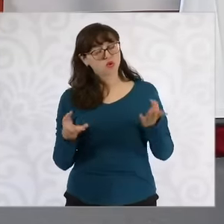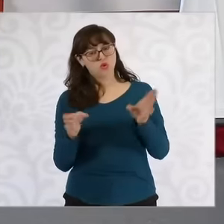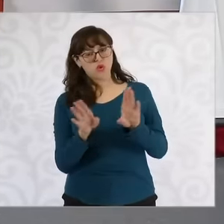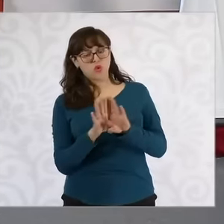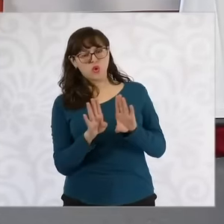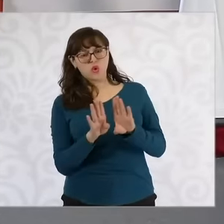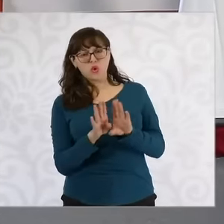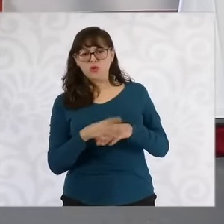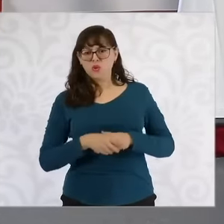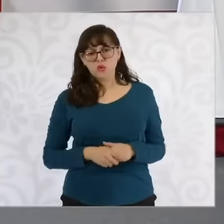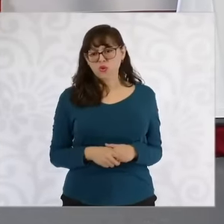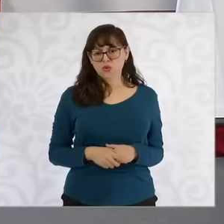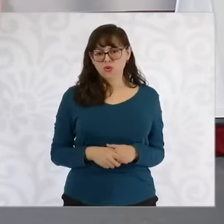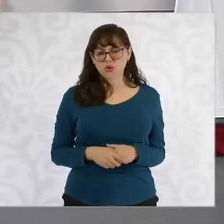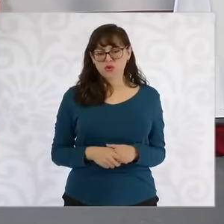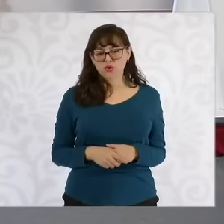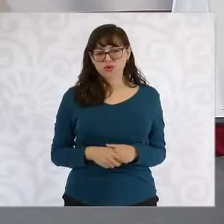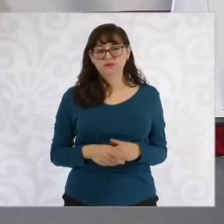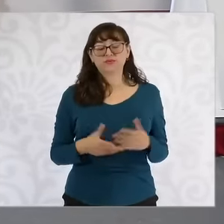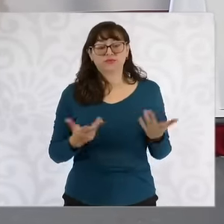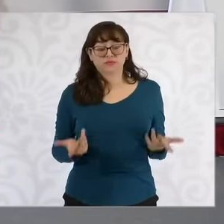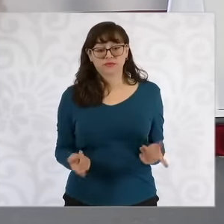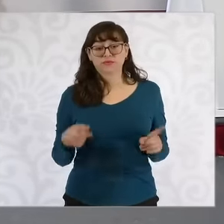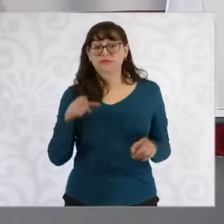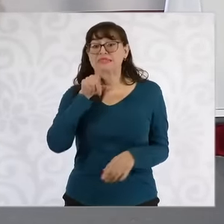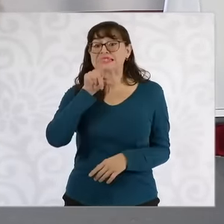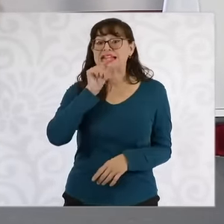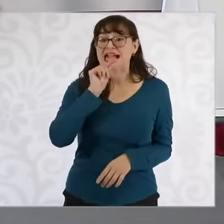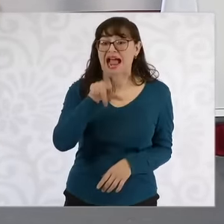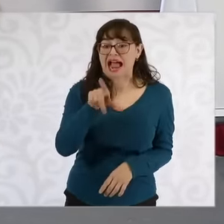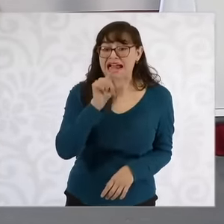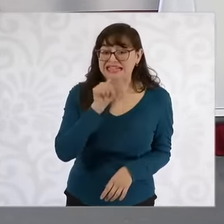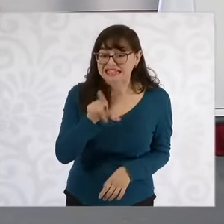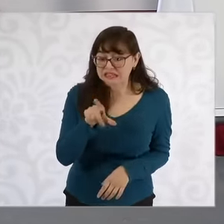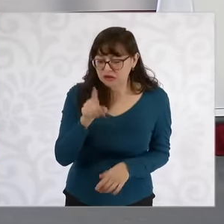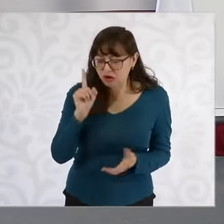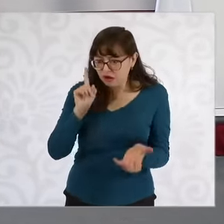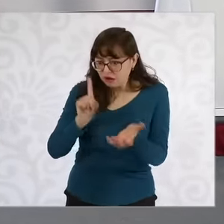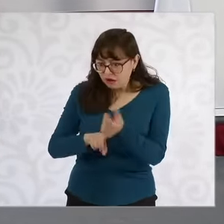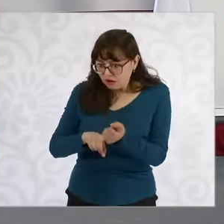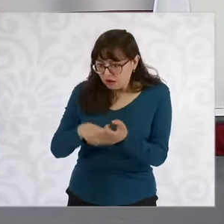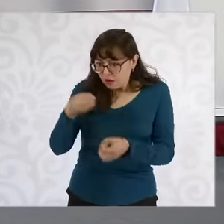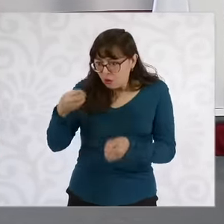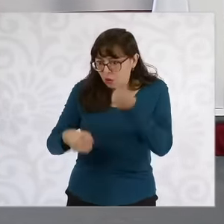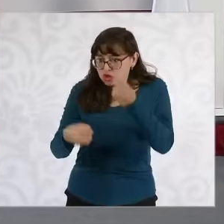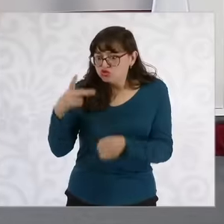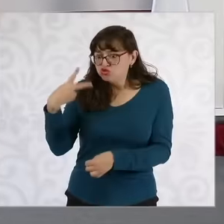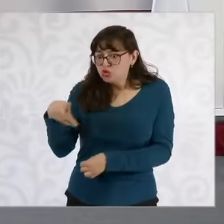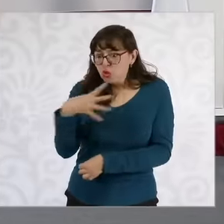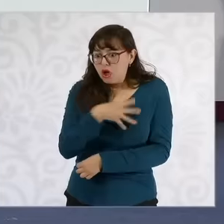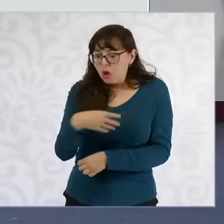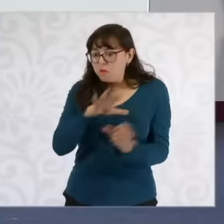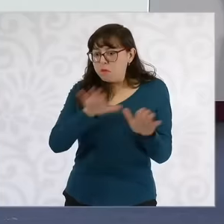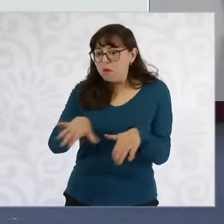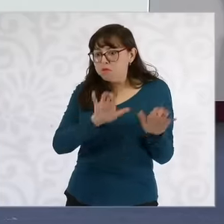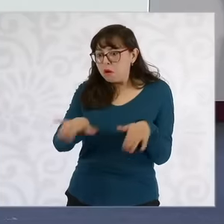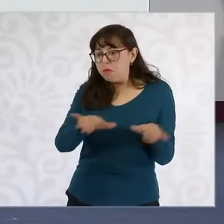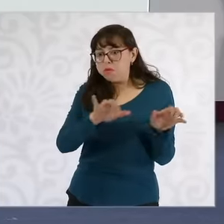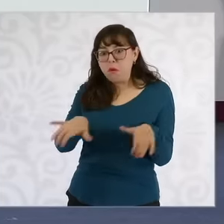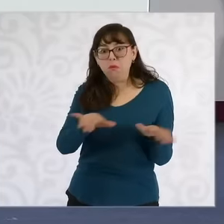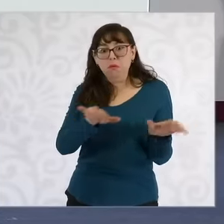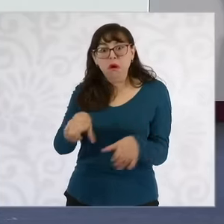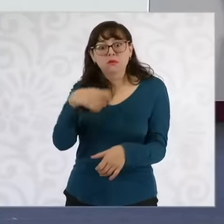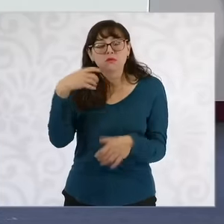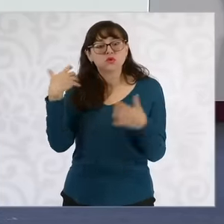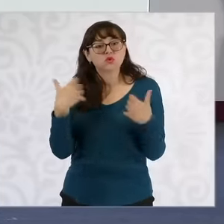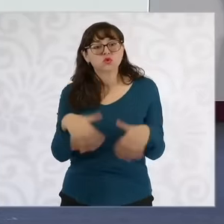El tercer circuito, que corresponde a Jalisco, ocupa el primer lugar nacional en contratar a los hijos de jueces y magistrados. En